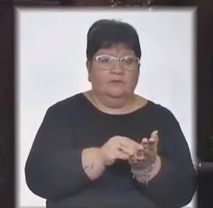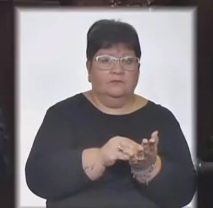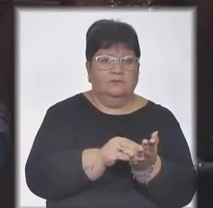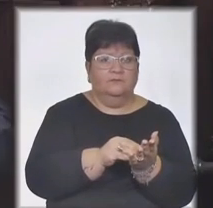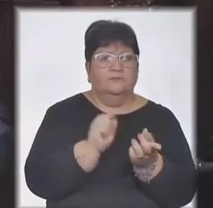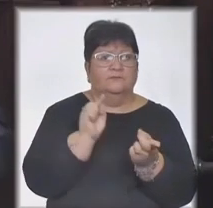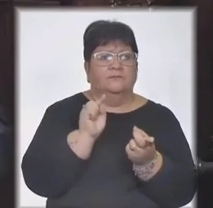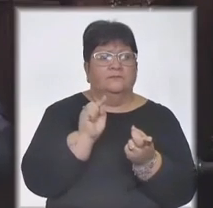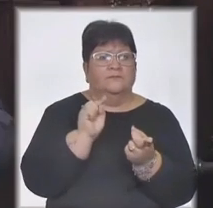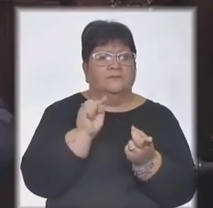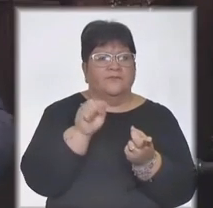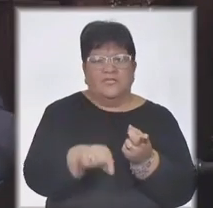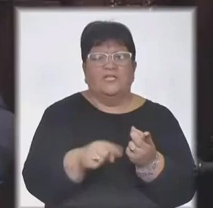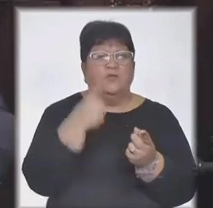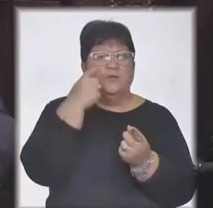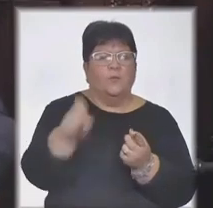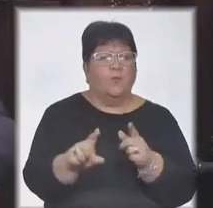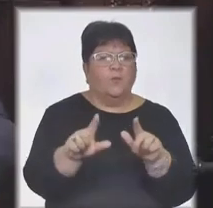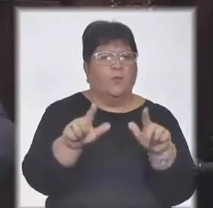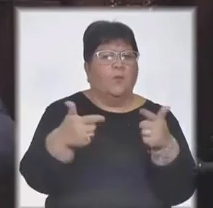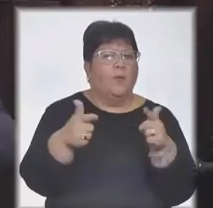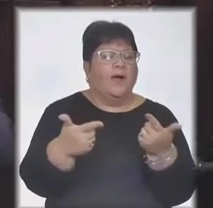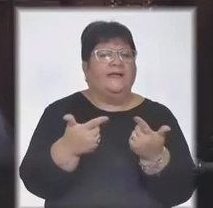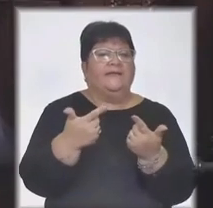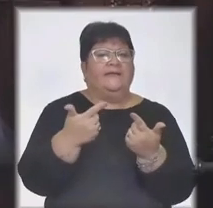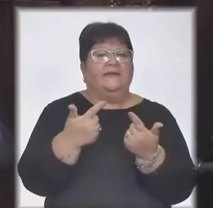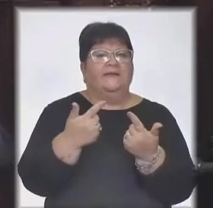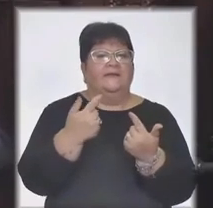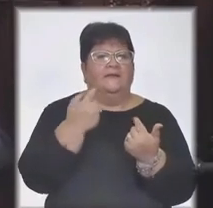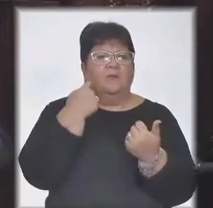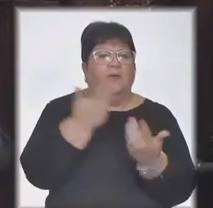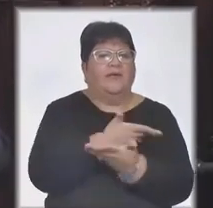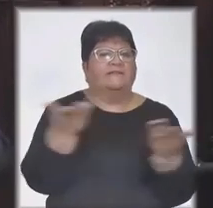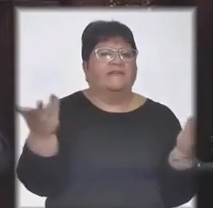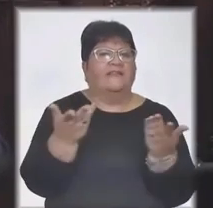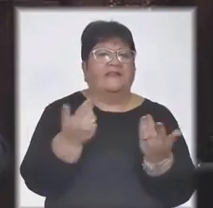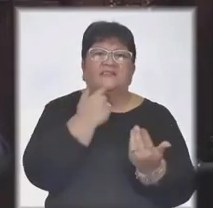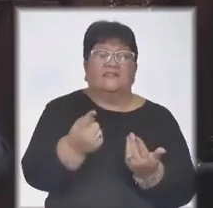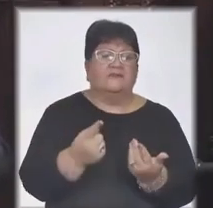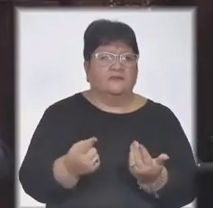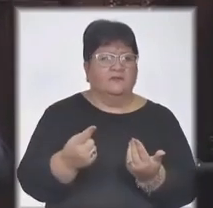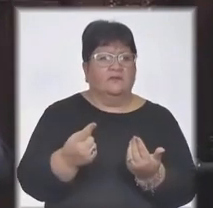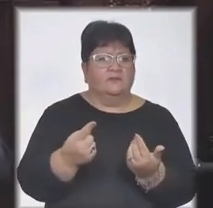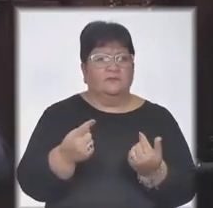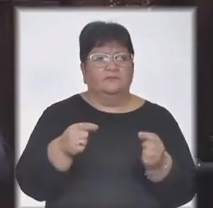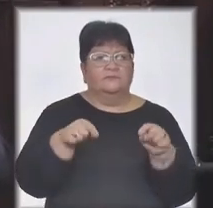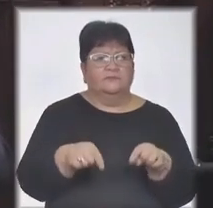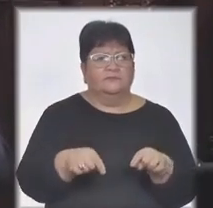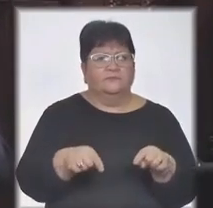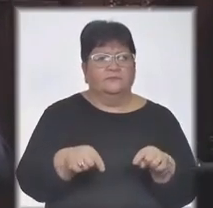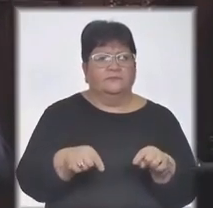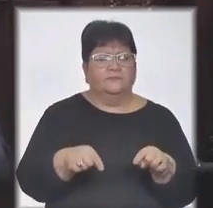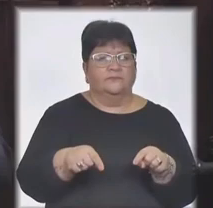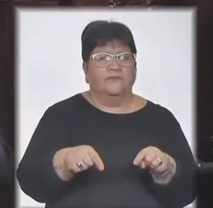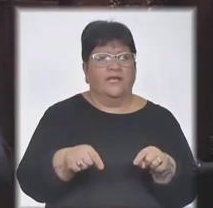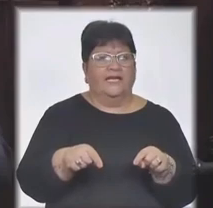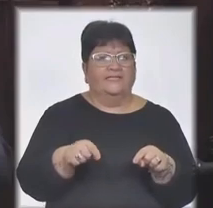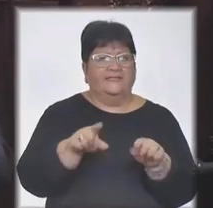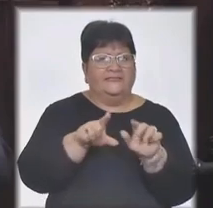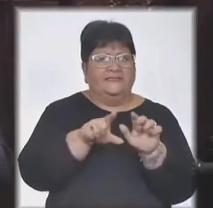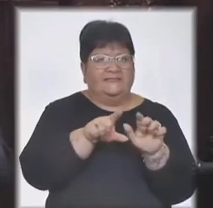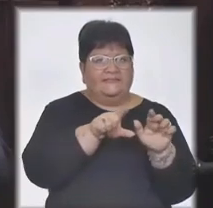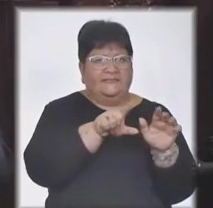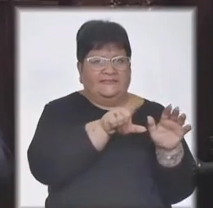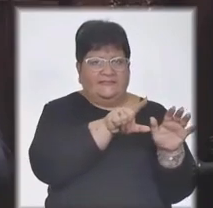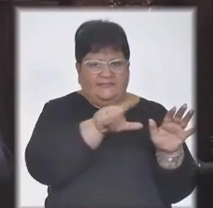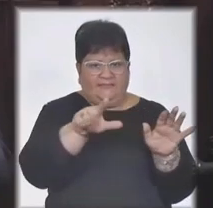Y no existe evidencia que haya sido de utilidad. Si tomamos los datos, hoy desgraciadamente tenemos